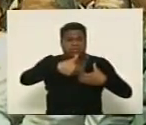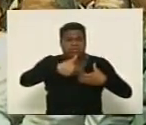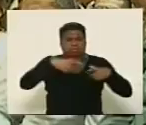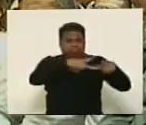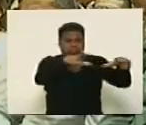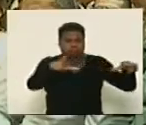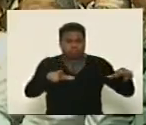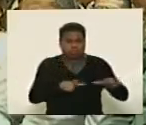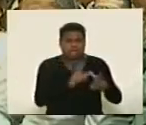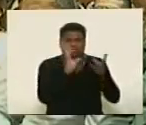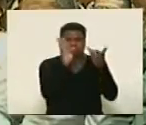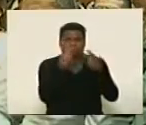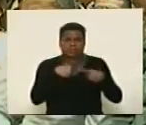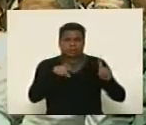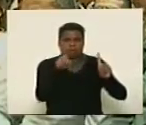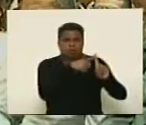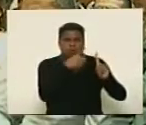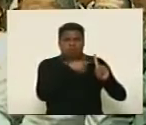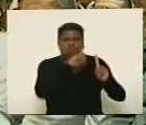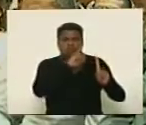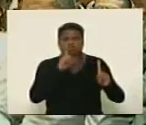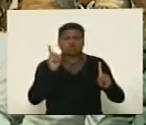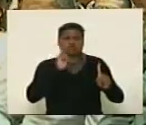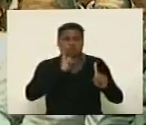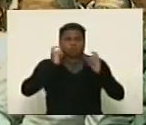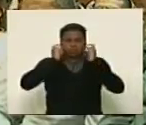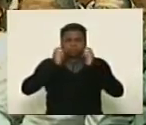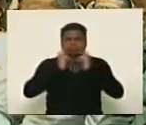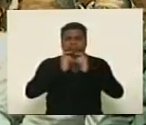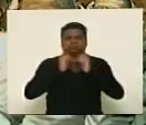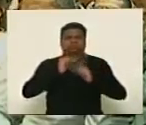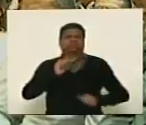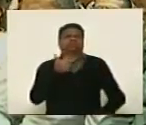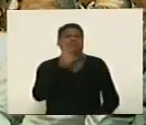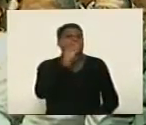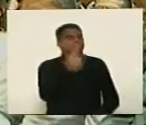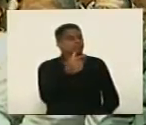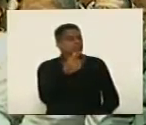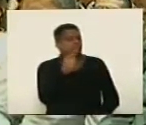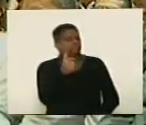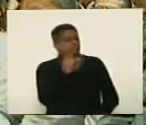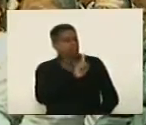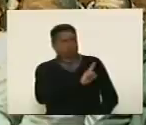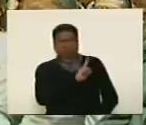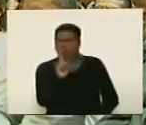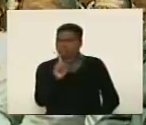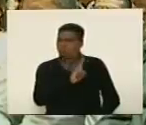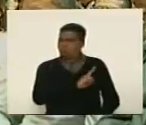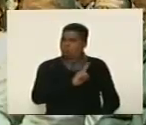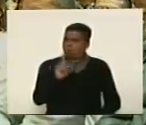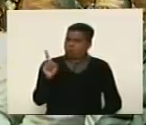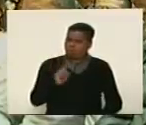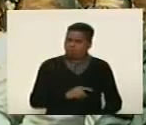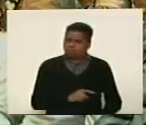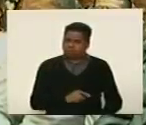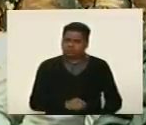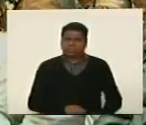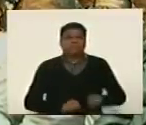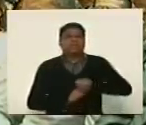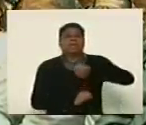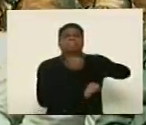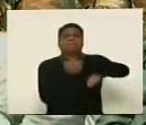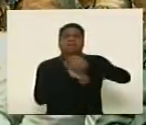Ayacucho de la faja petrolífera del Orinoco. No es poca cosa. No es poca cosa tener ese respaldo,